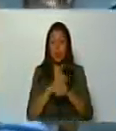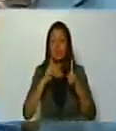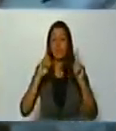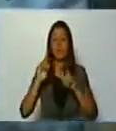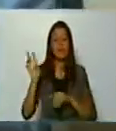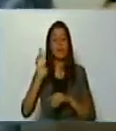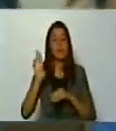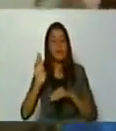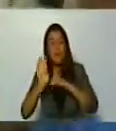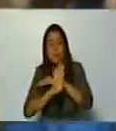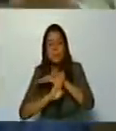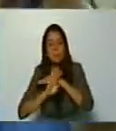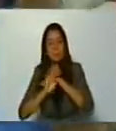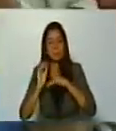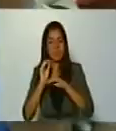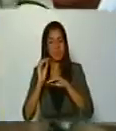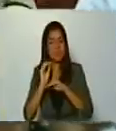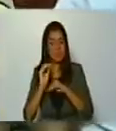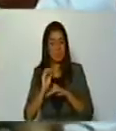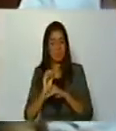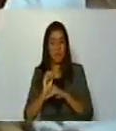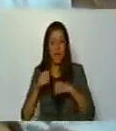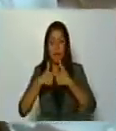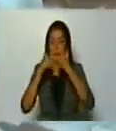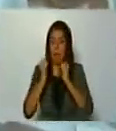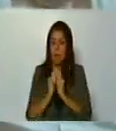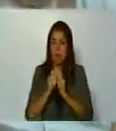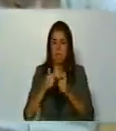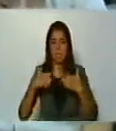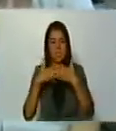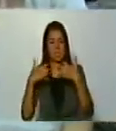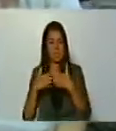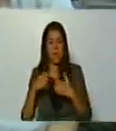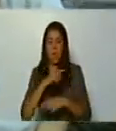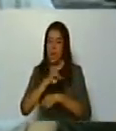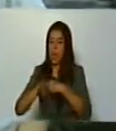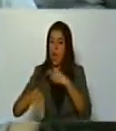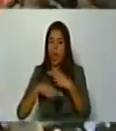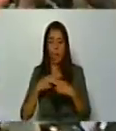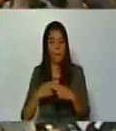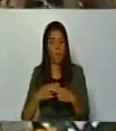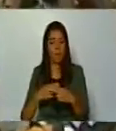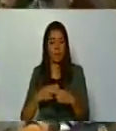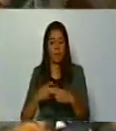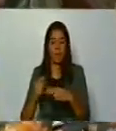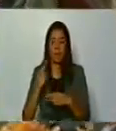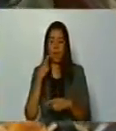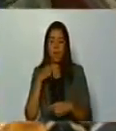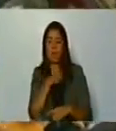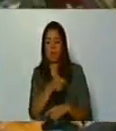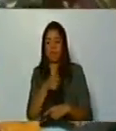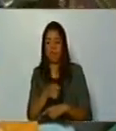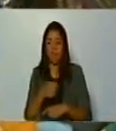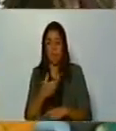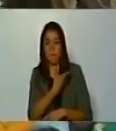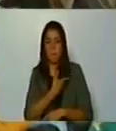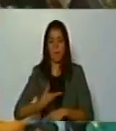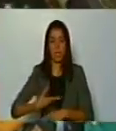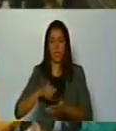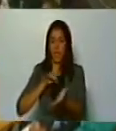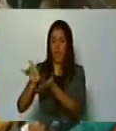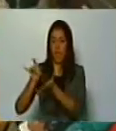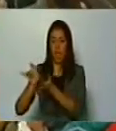democráticas, que no vuelva nuevamente la violencia y la guerra, que no se llame a atentar contra un presidente